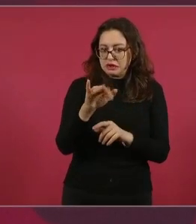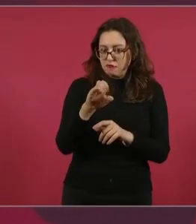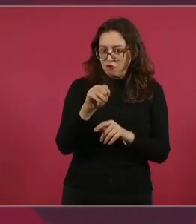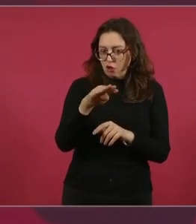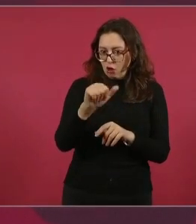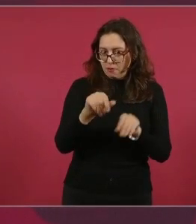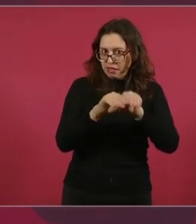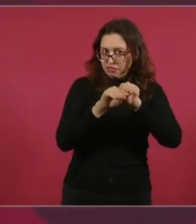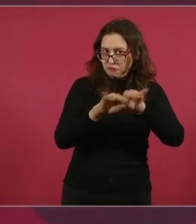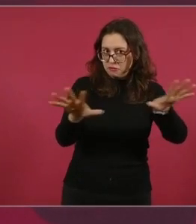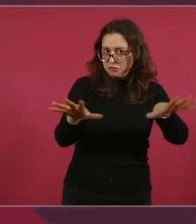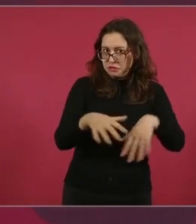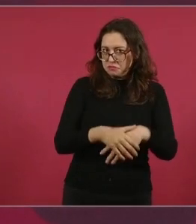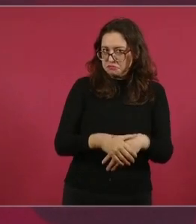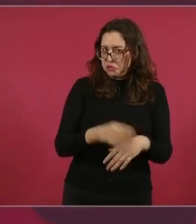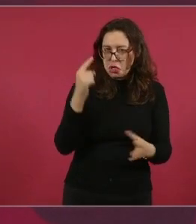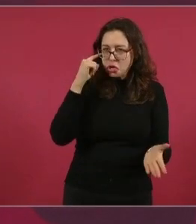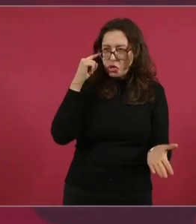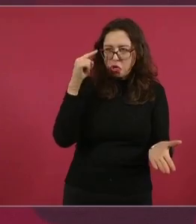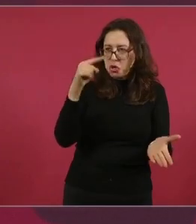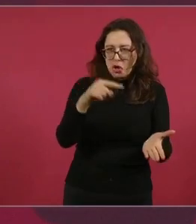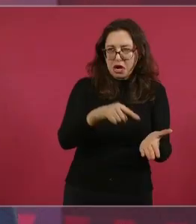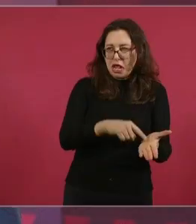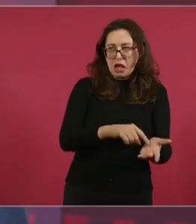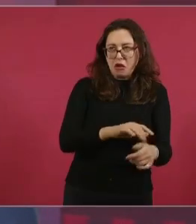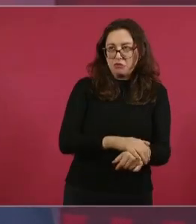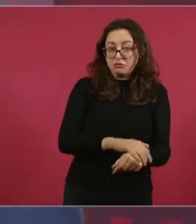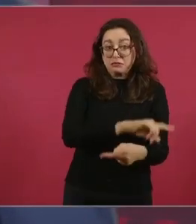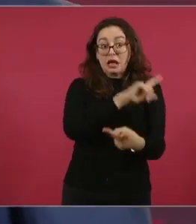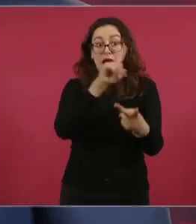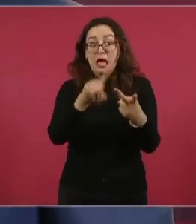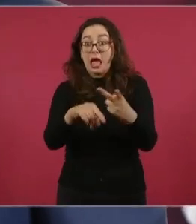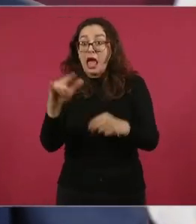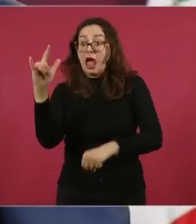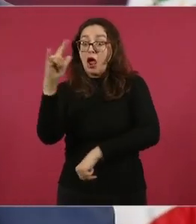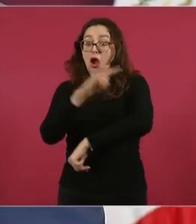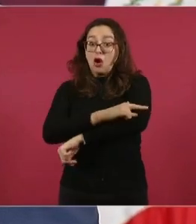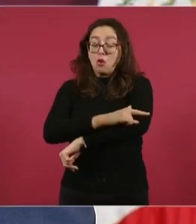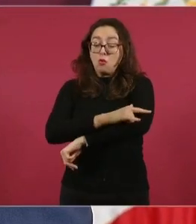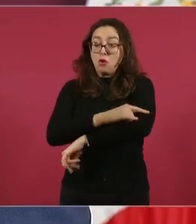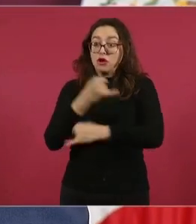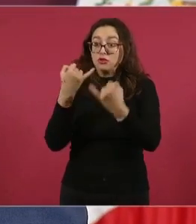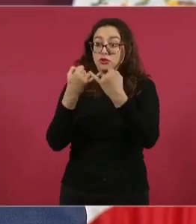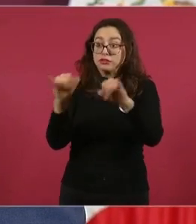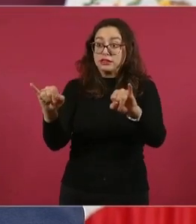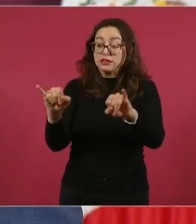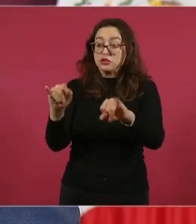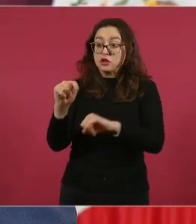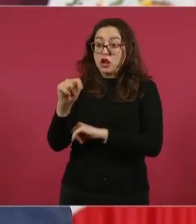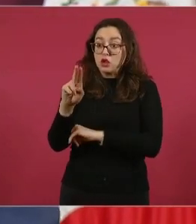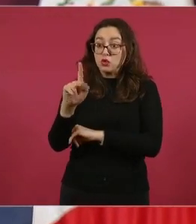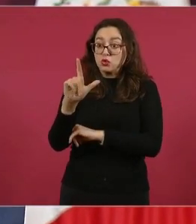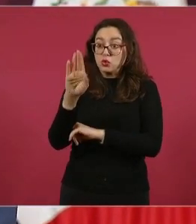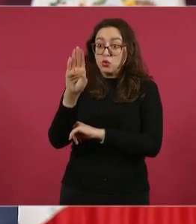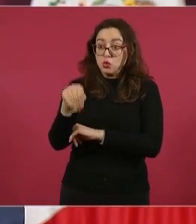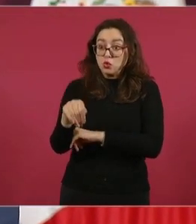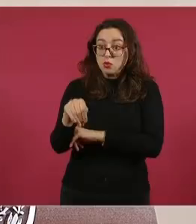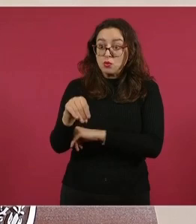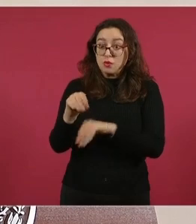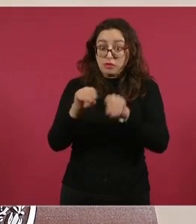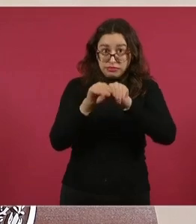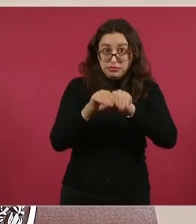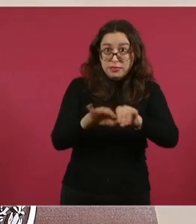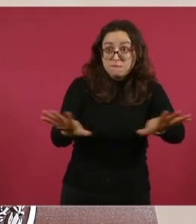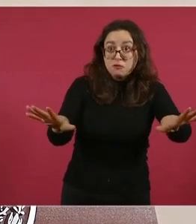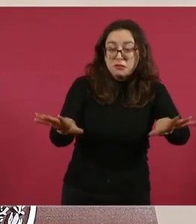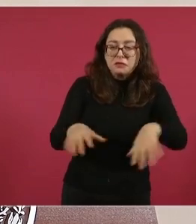va a aparecer en ocho columnas la inauguración del Aeropuerto Internacional de Tulum. Pero a lo mejor esta sí,